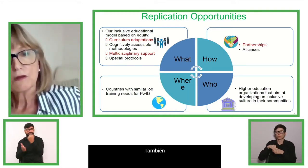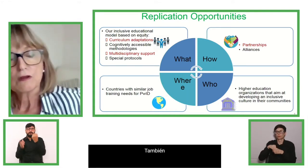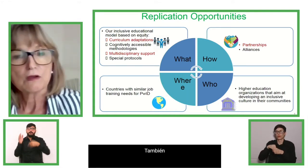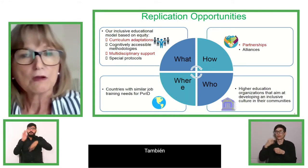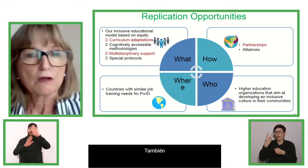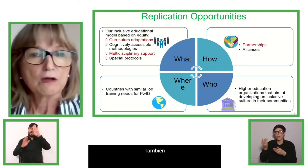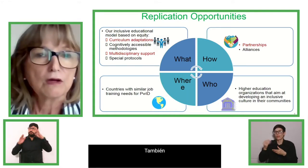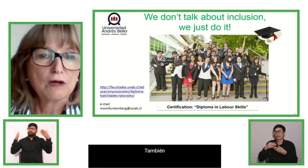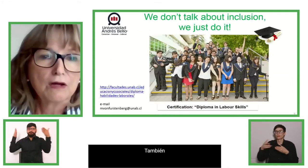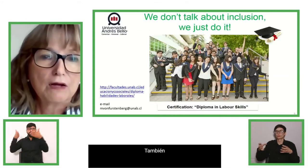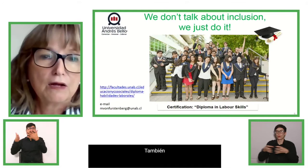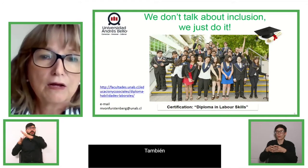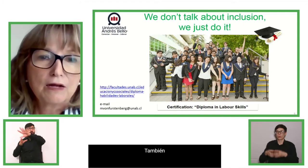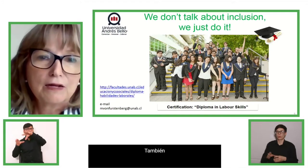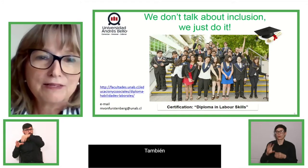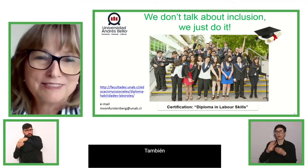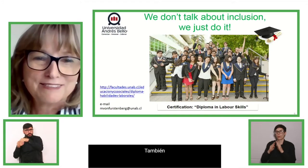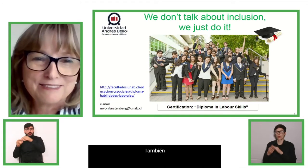Entonces,